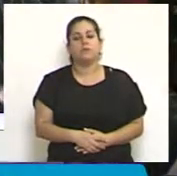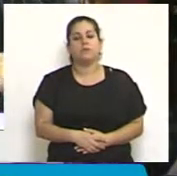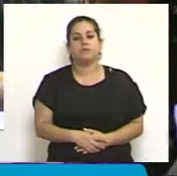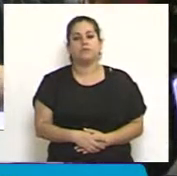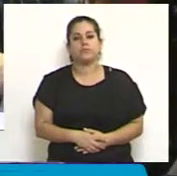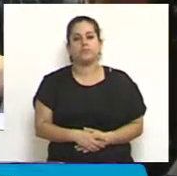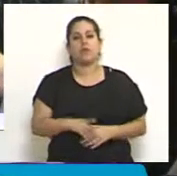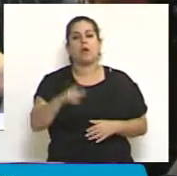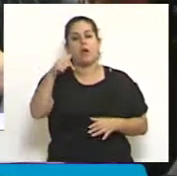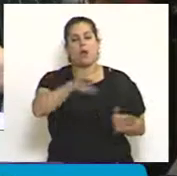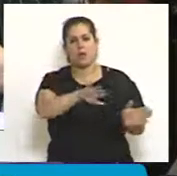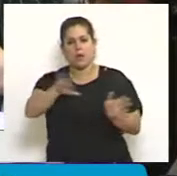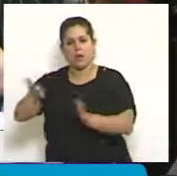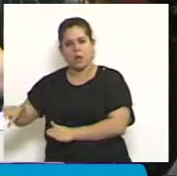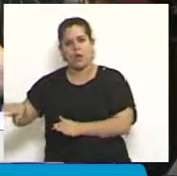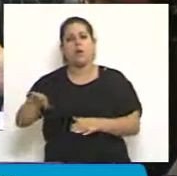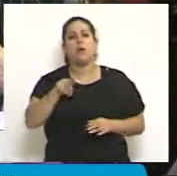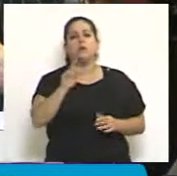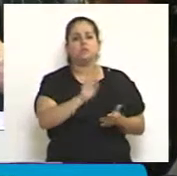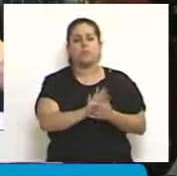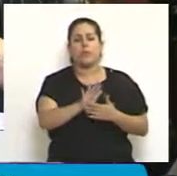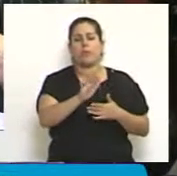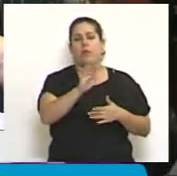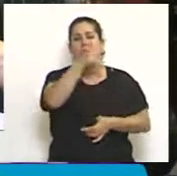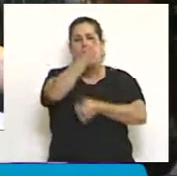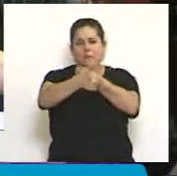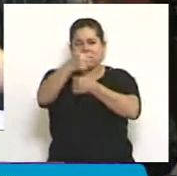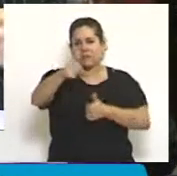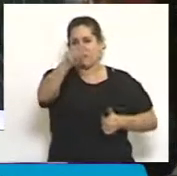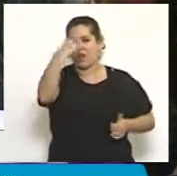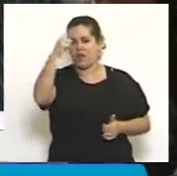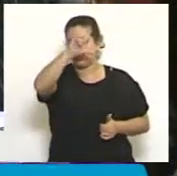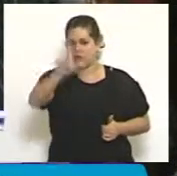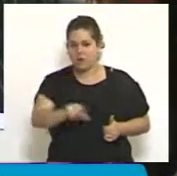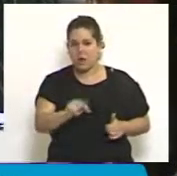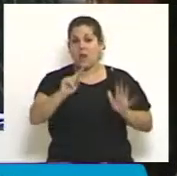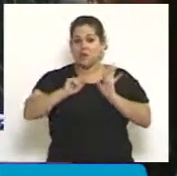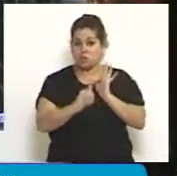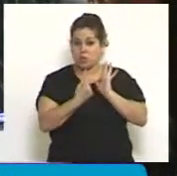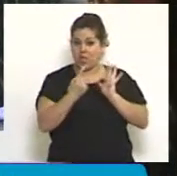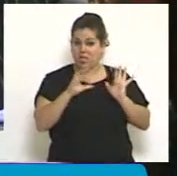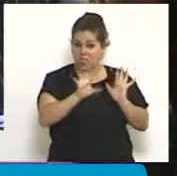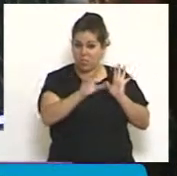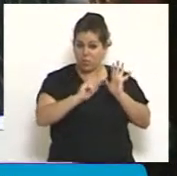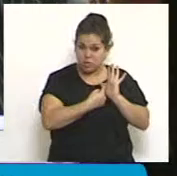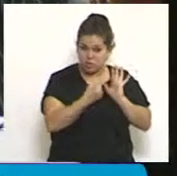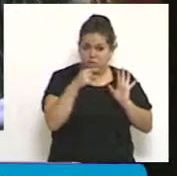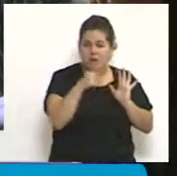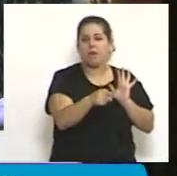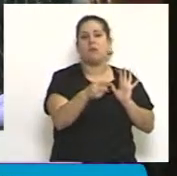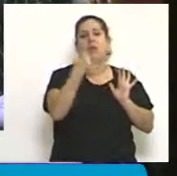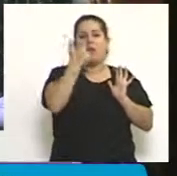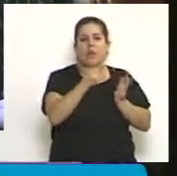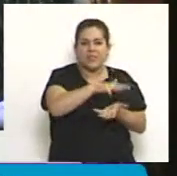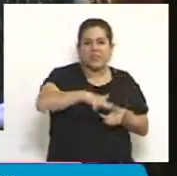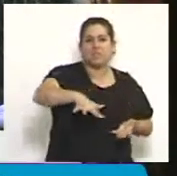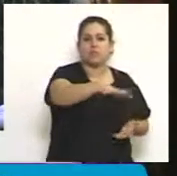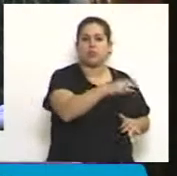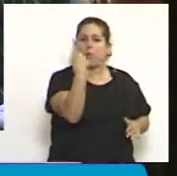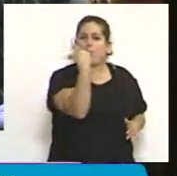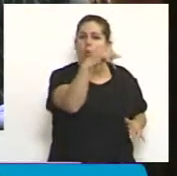cumplirán funciones de juicio y de ejecución conforme los previstos en los artículos 54 y 56 del Código Procesal Penal